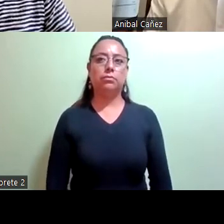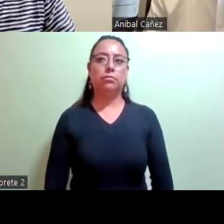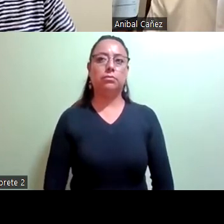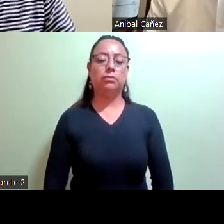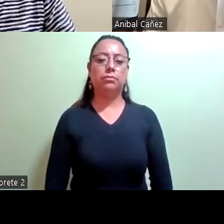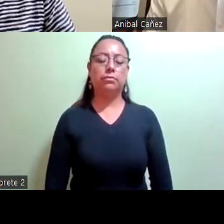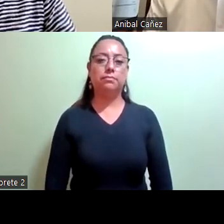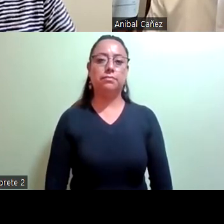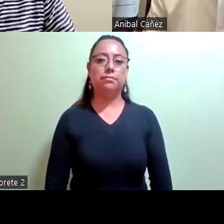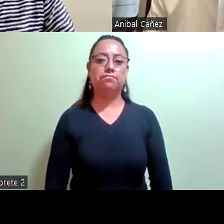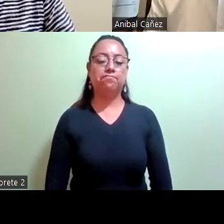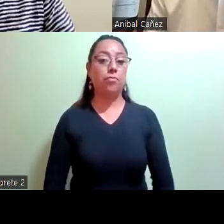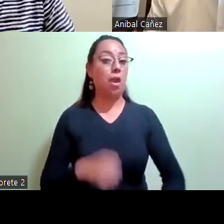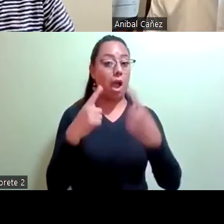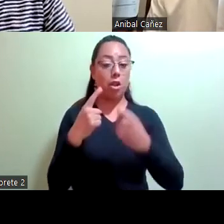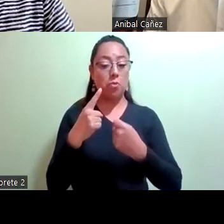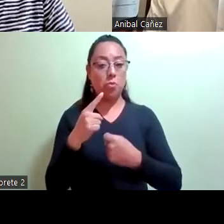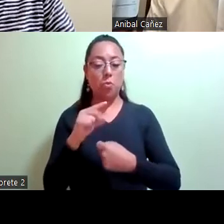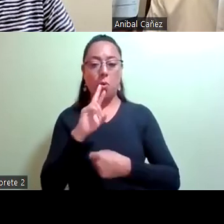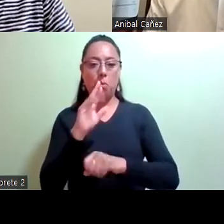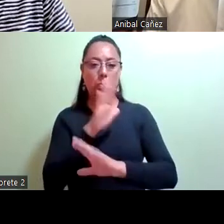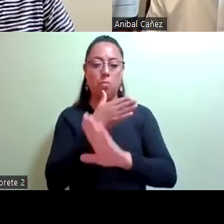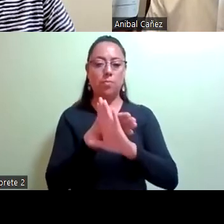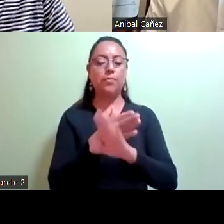No hay nadie en contra, diputado presidente.